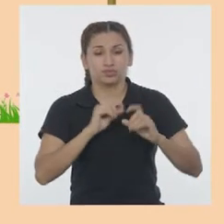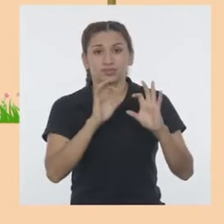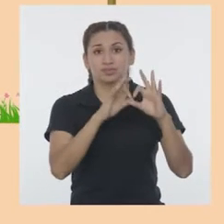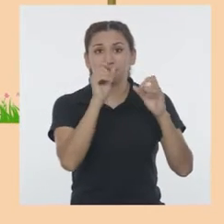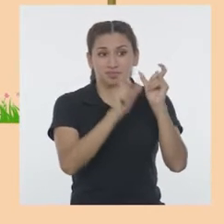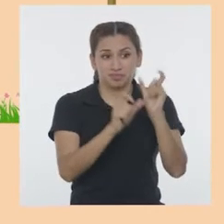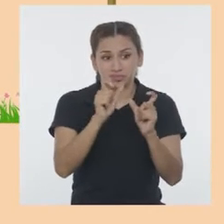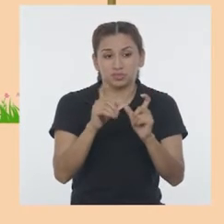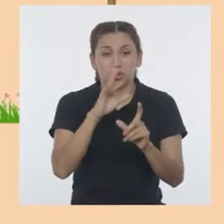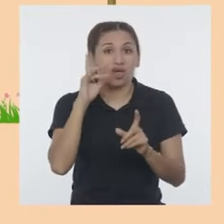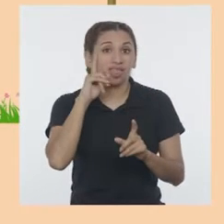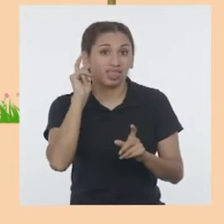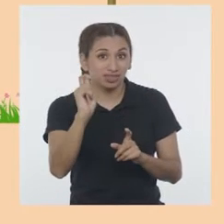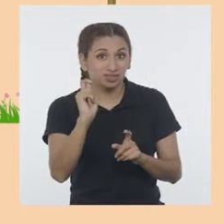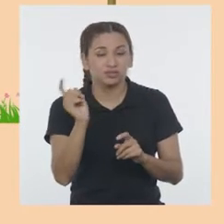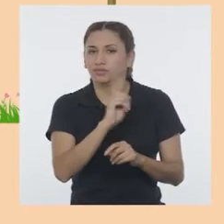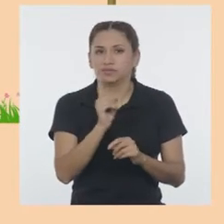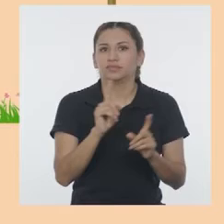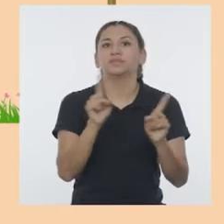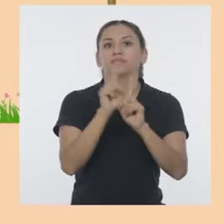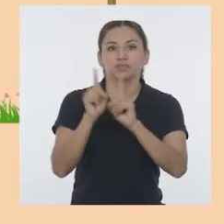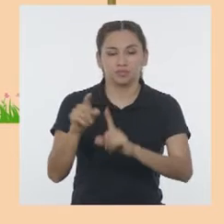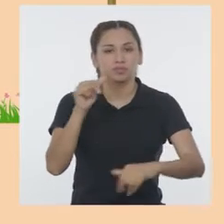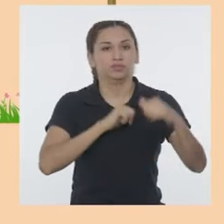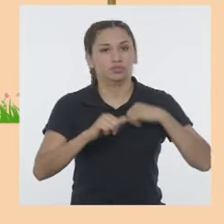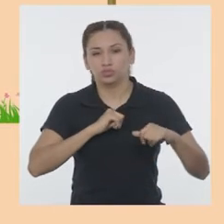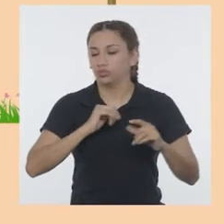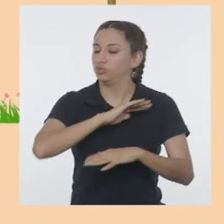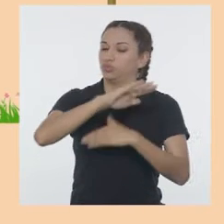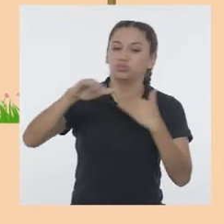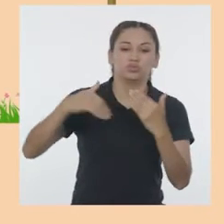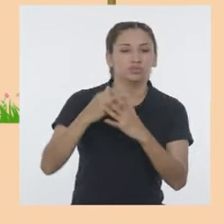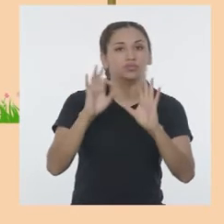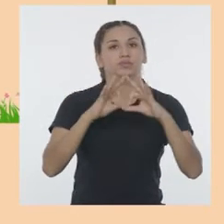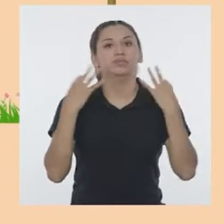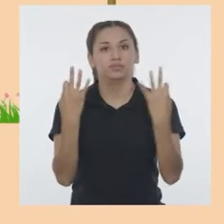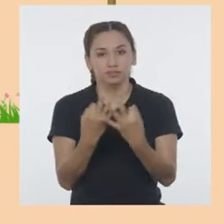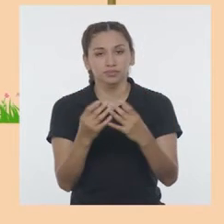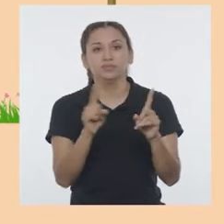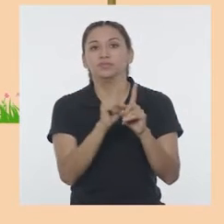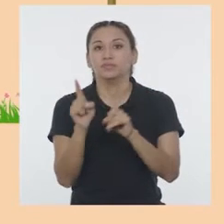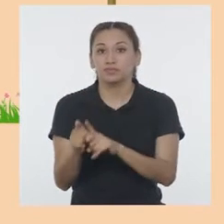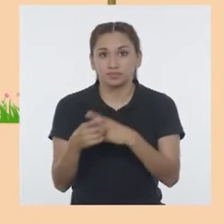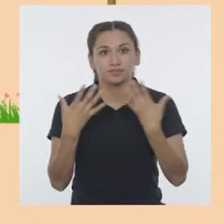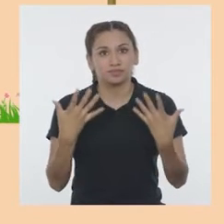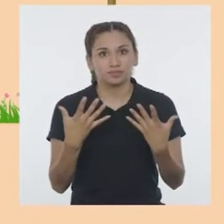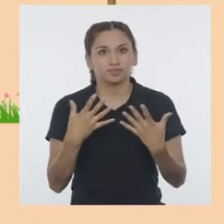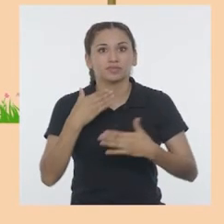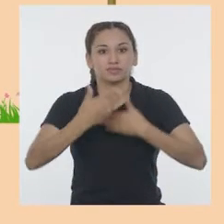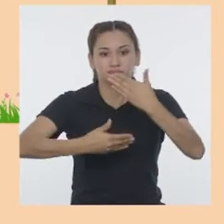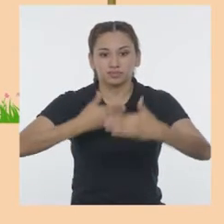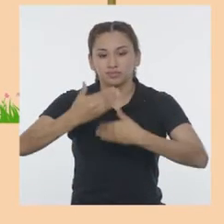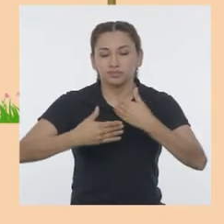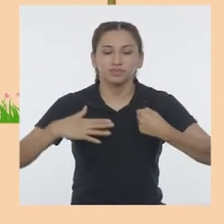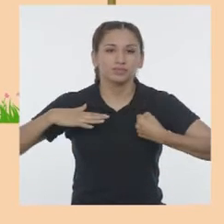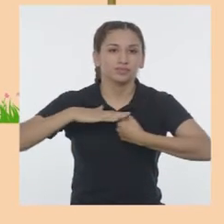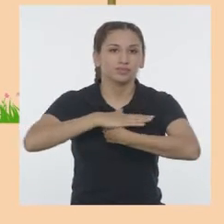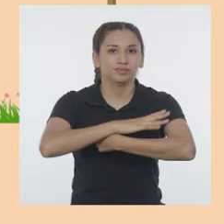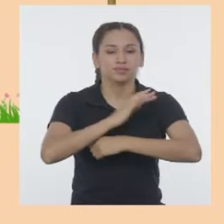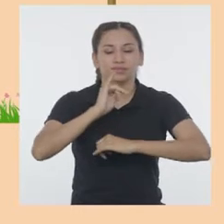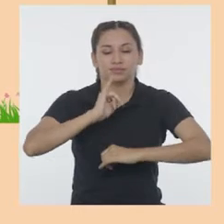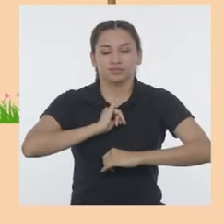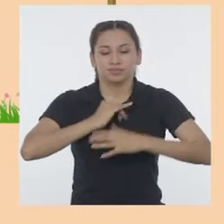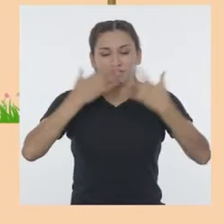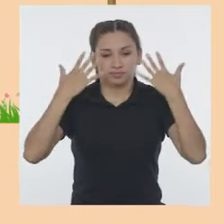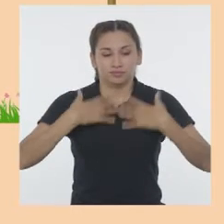víctimas directas o los testigos, sino que afecta a toda la dinámica familiar y atenta contra el desarrollo pleno